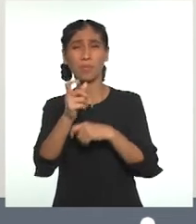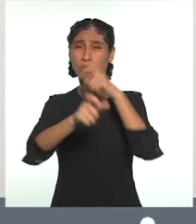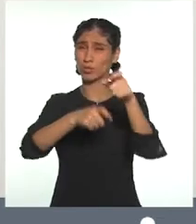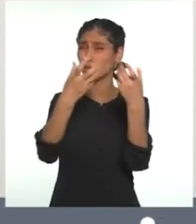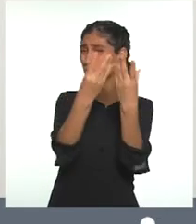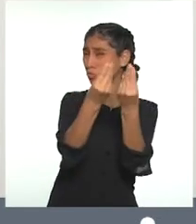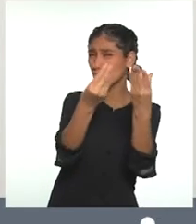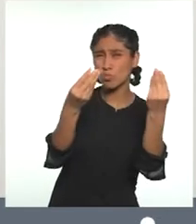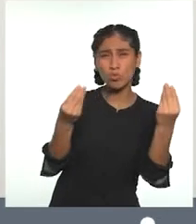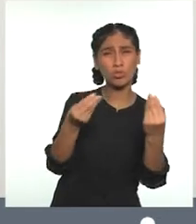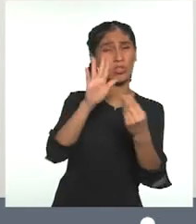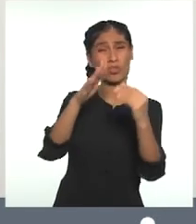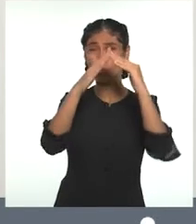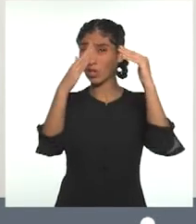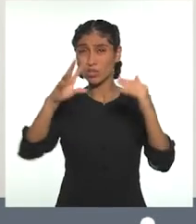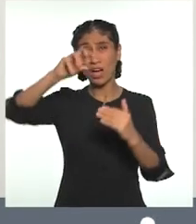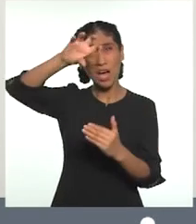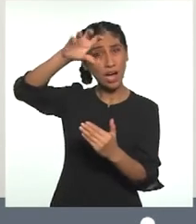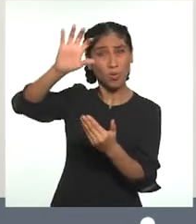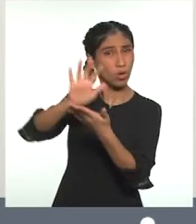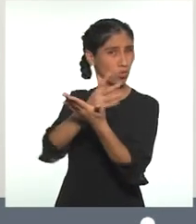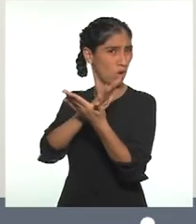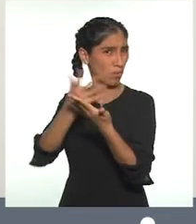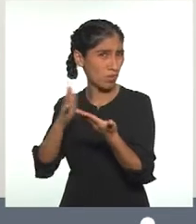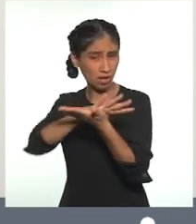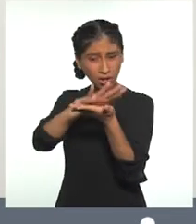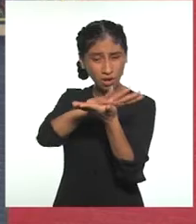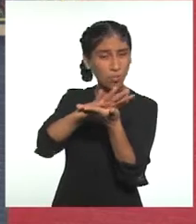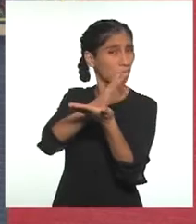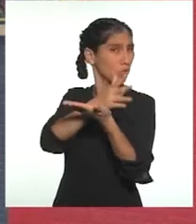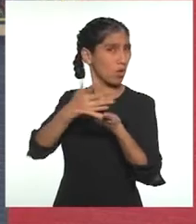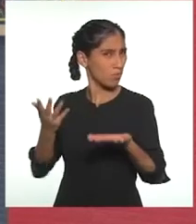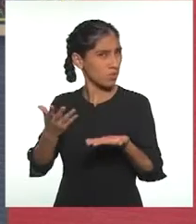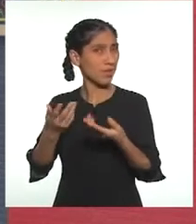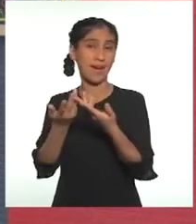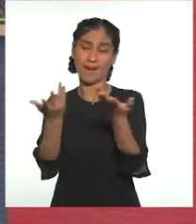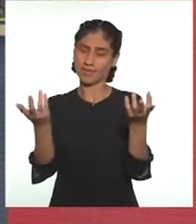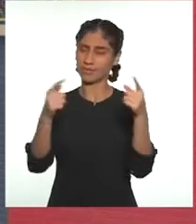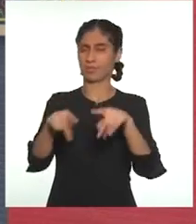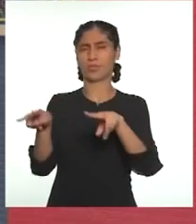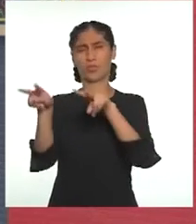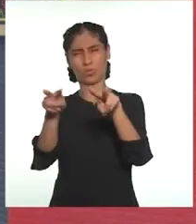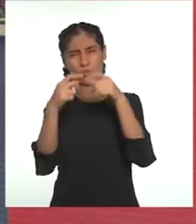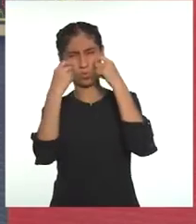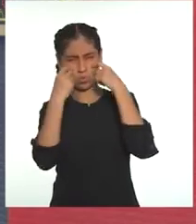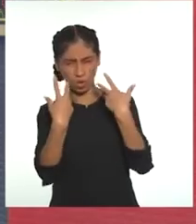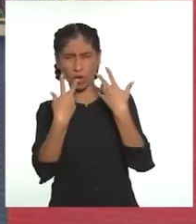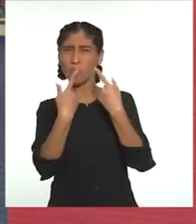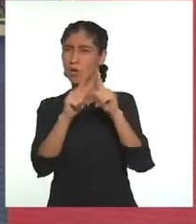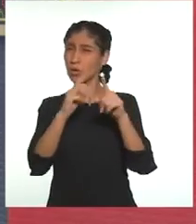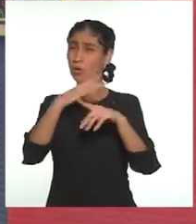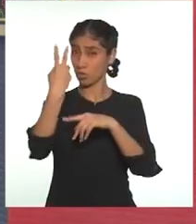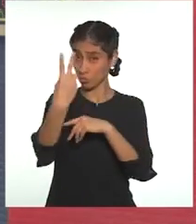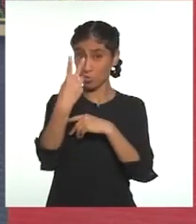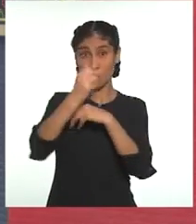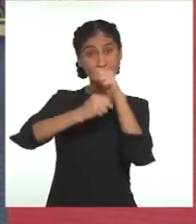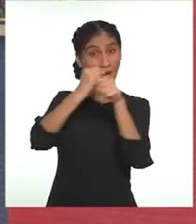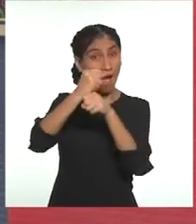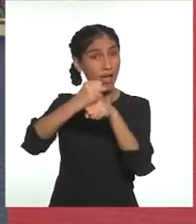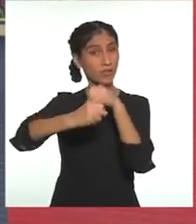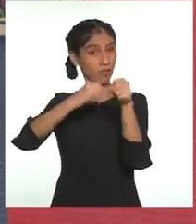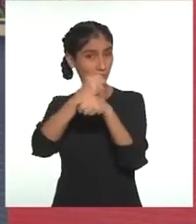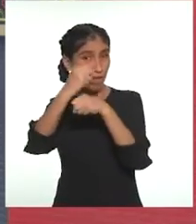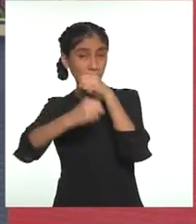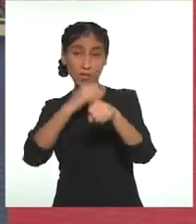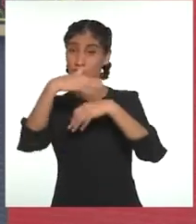con el servicio ni los materiales necesarios para ello. Qué inspirador ver que a lo largo del tiempo la colaboración y el trabajo en equipo